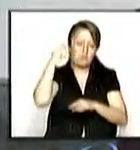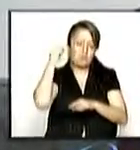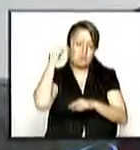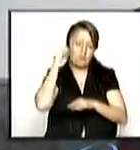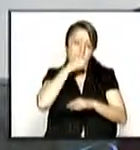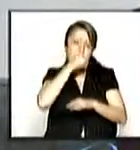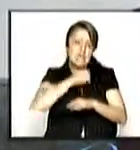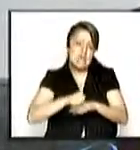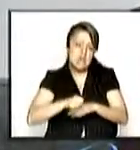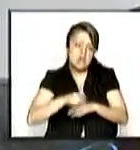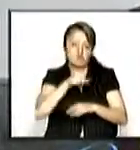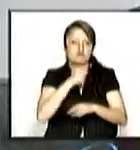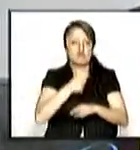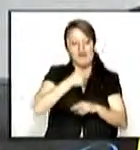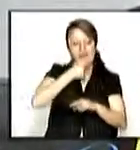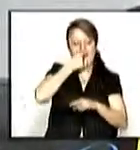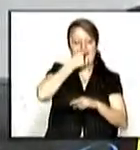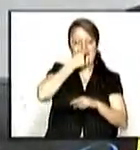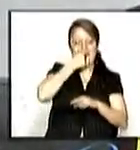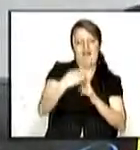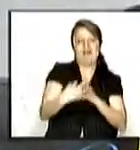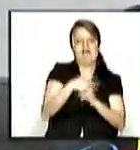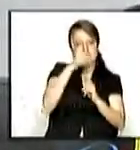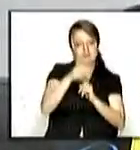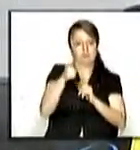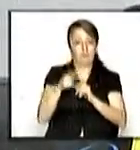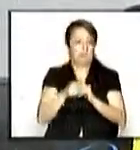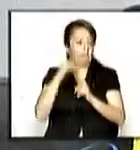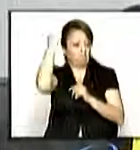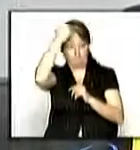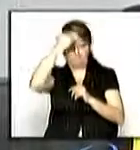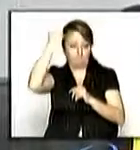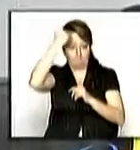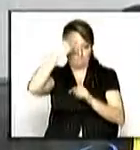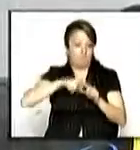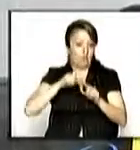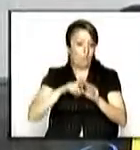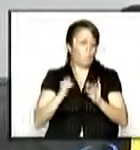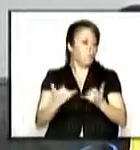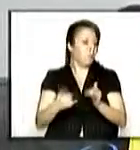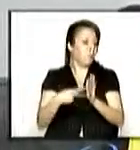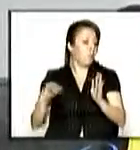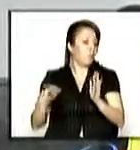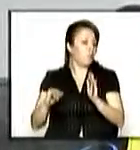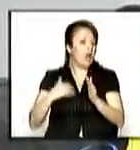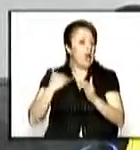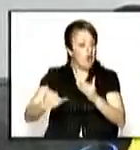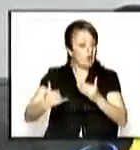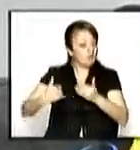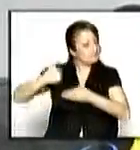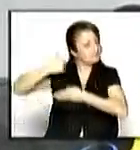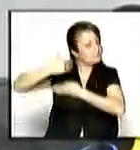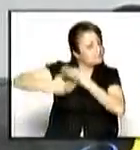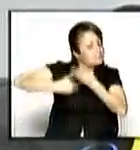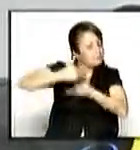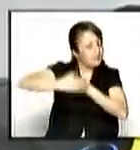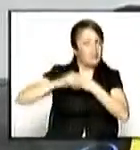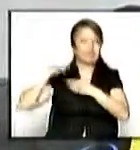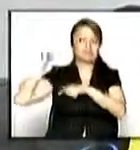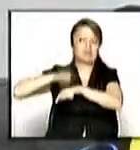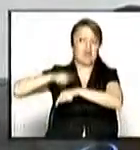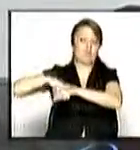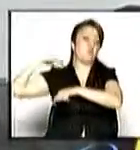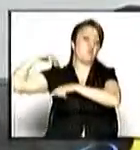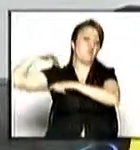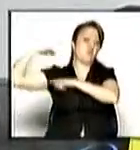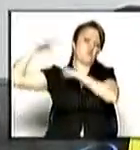un material resistente, pero como decía el doctor Oscar, es la combinación de dos materiales,